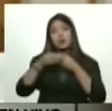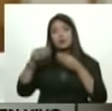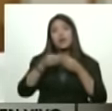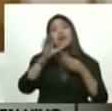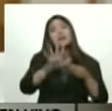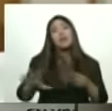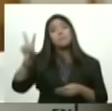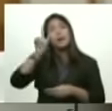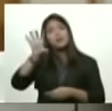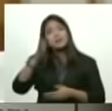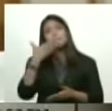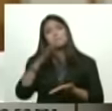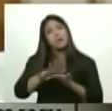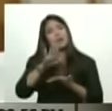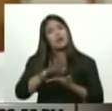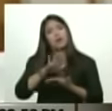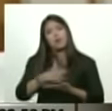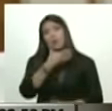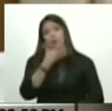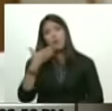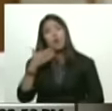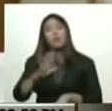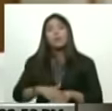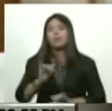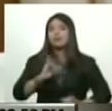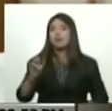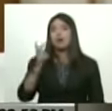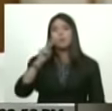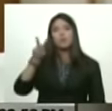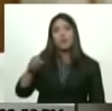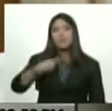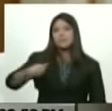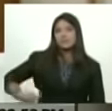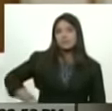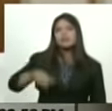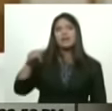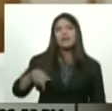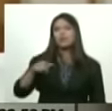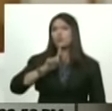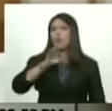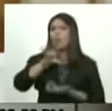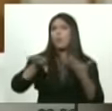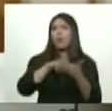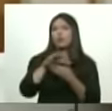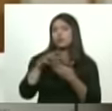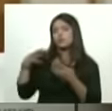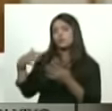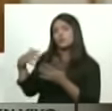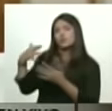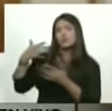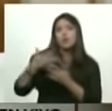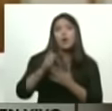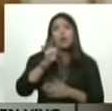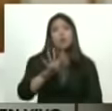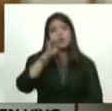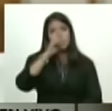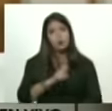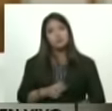mejor, porque de verdad que ya se ha dado cuenta el presidente que estamos en una crisis de hace ya de más de 4 o 5